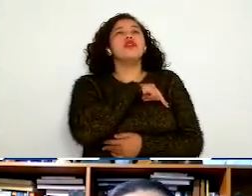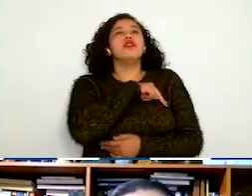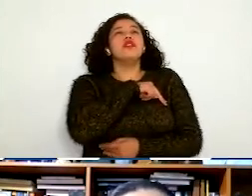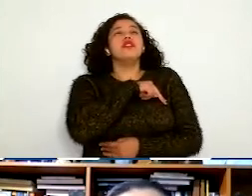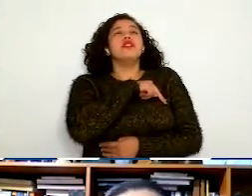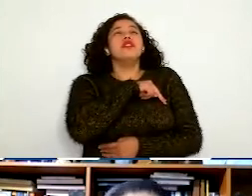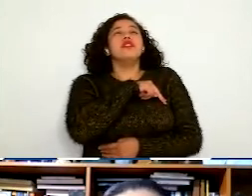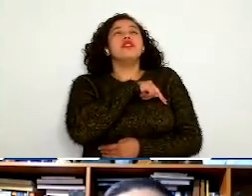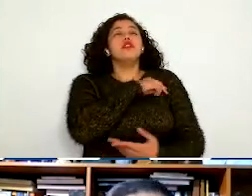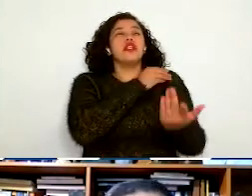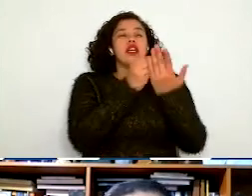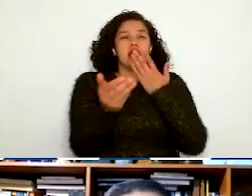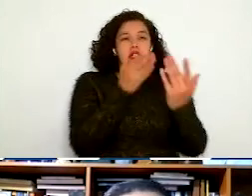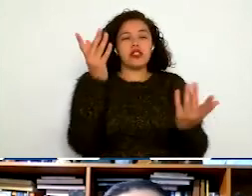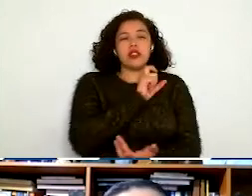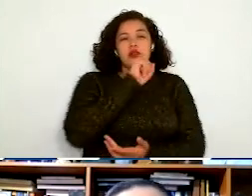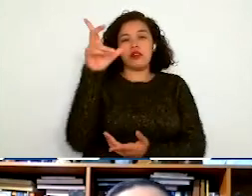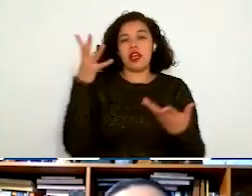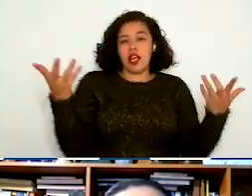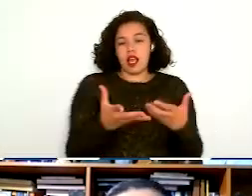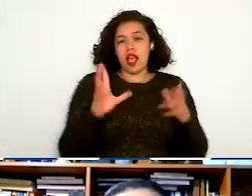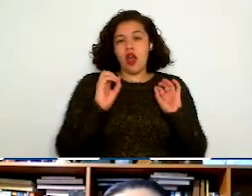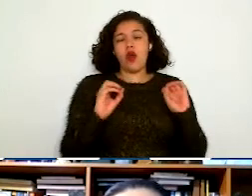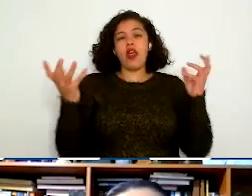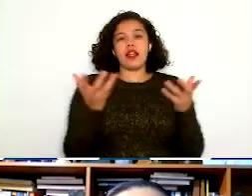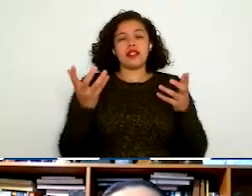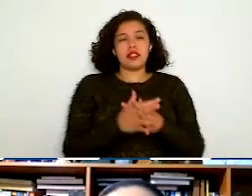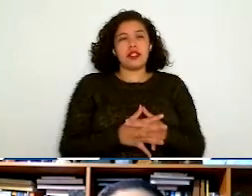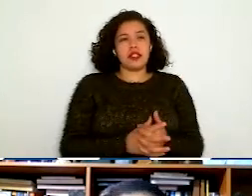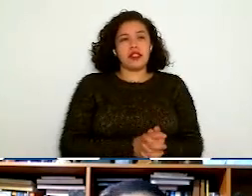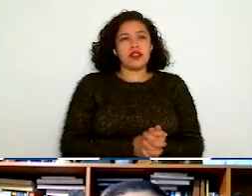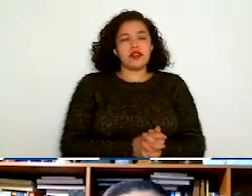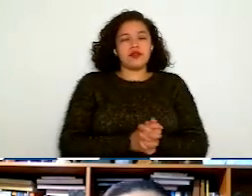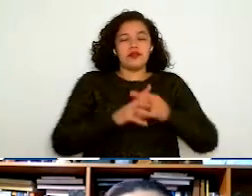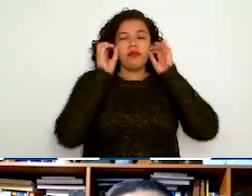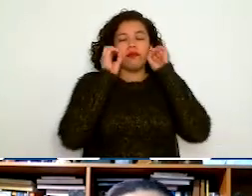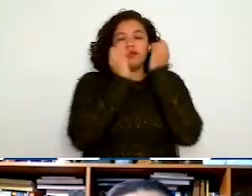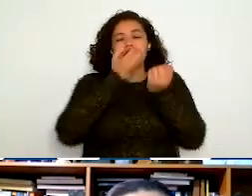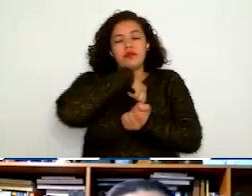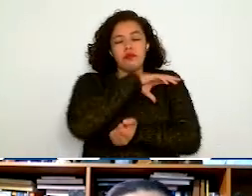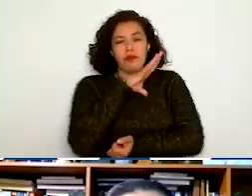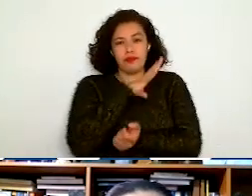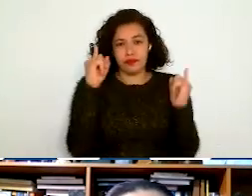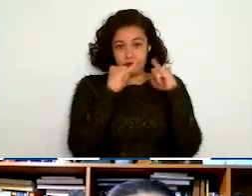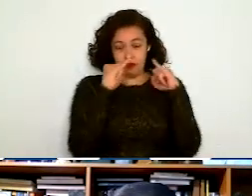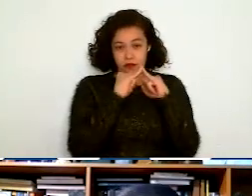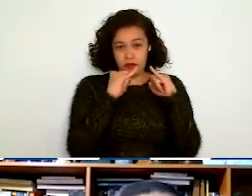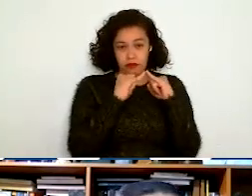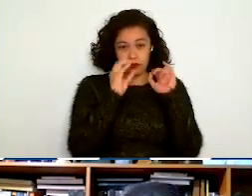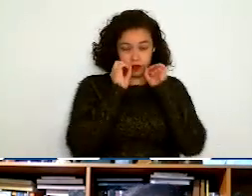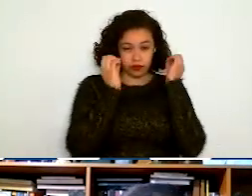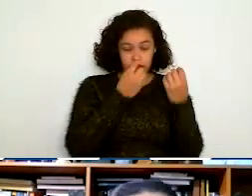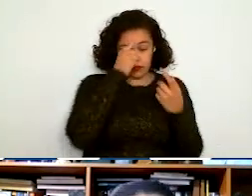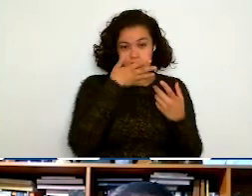esas acciones profesionales o de gestionar esa organización que tenemos institucional para que sí